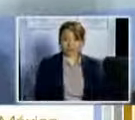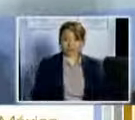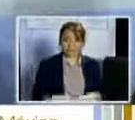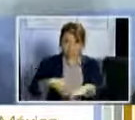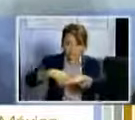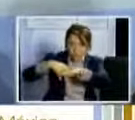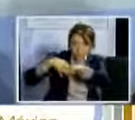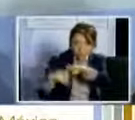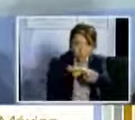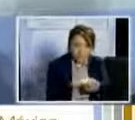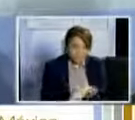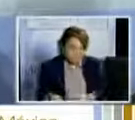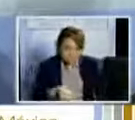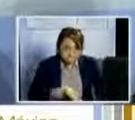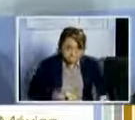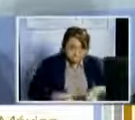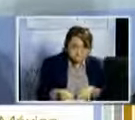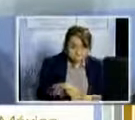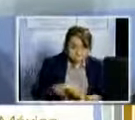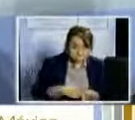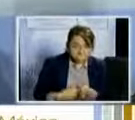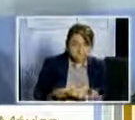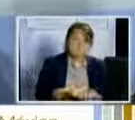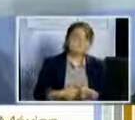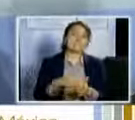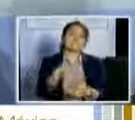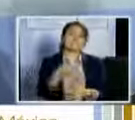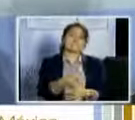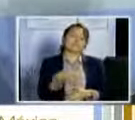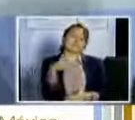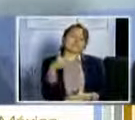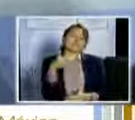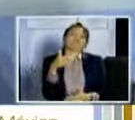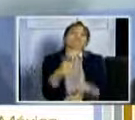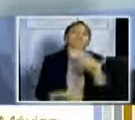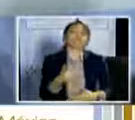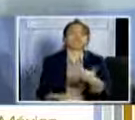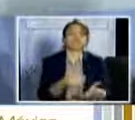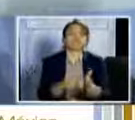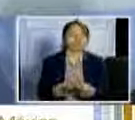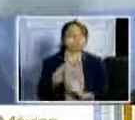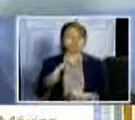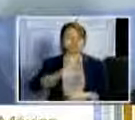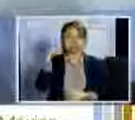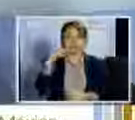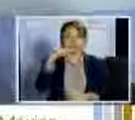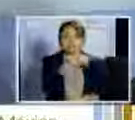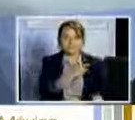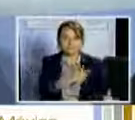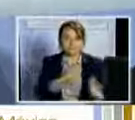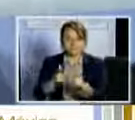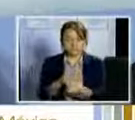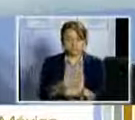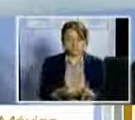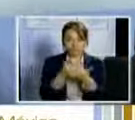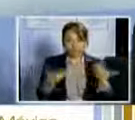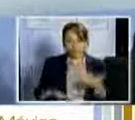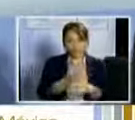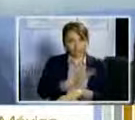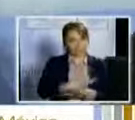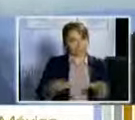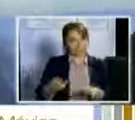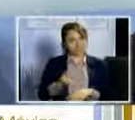años una forma muy importante de avanzar en la carrera armamentista. El hecho de que se haya prohibido, pues ha limitado sin duda